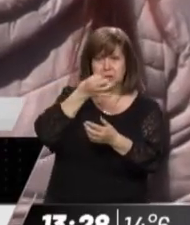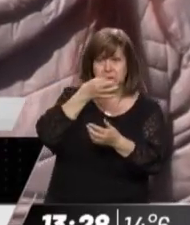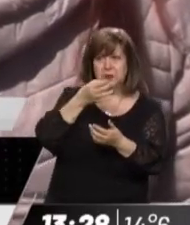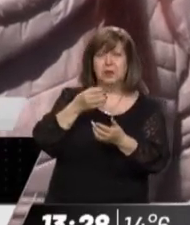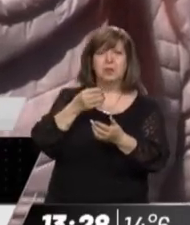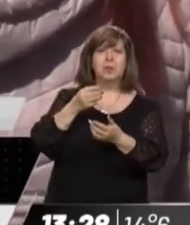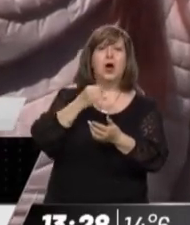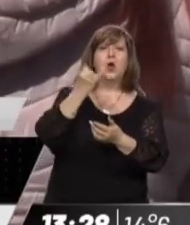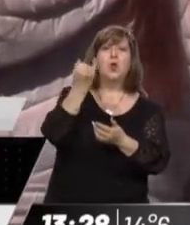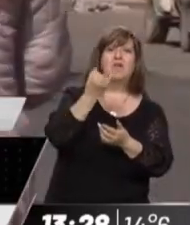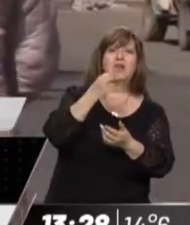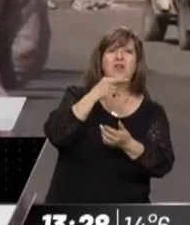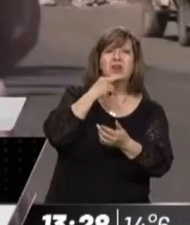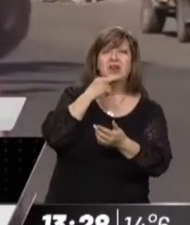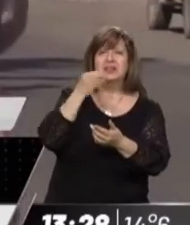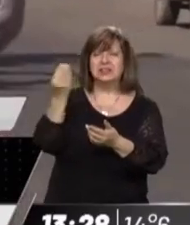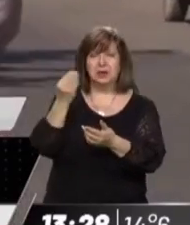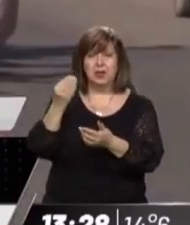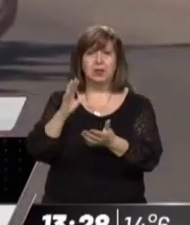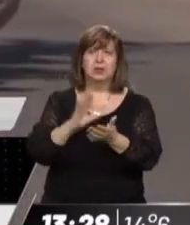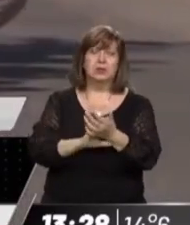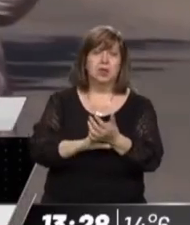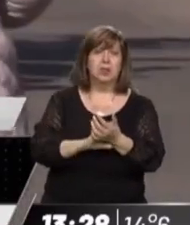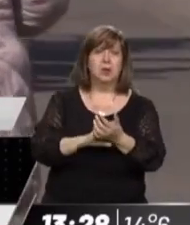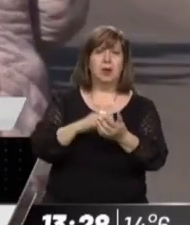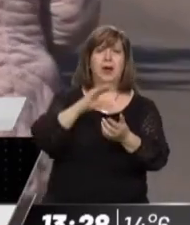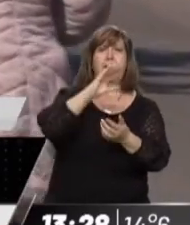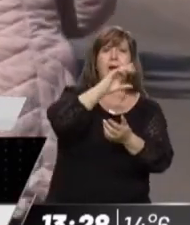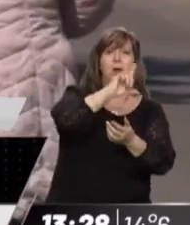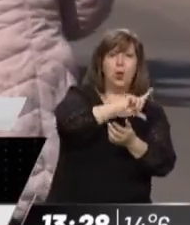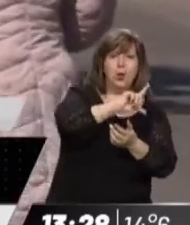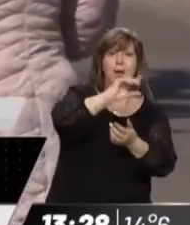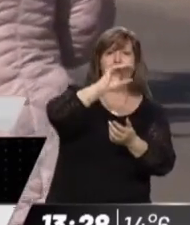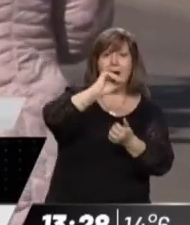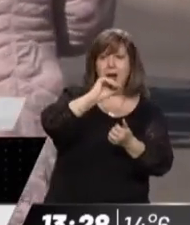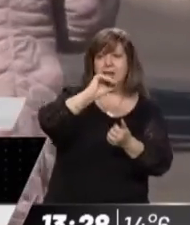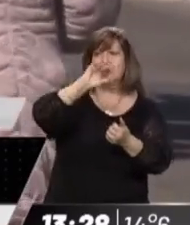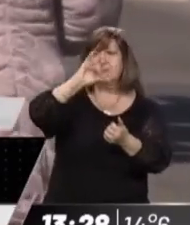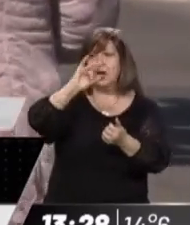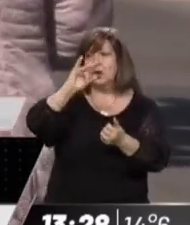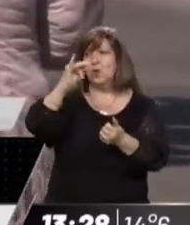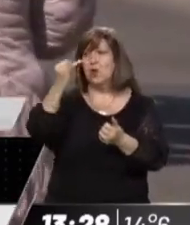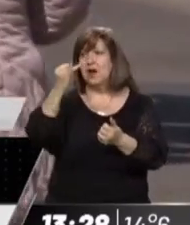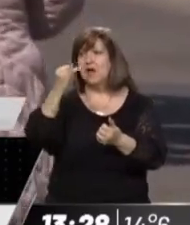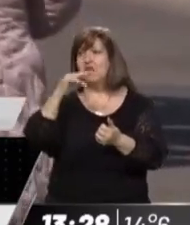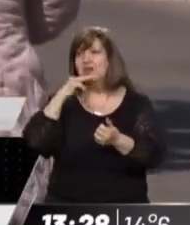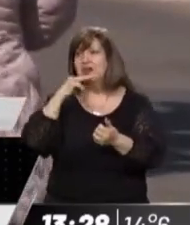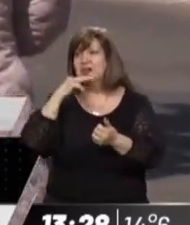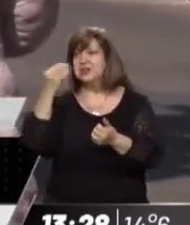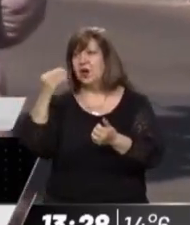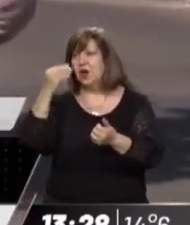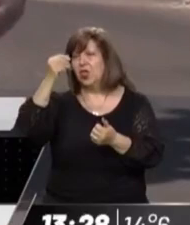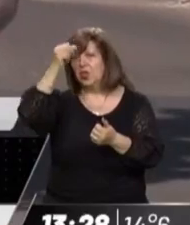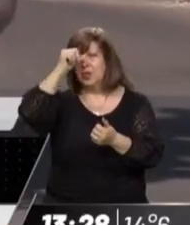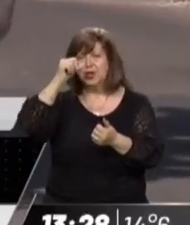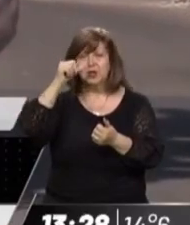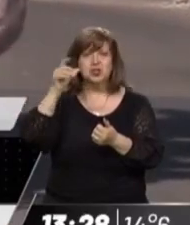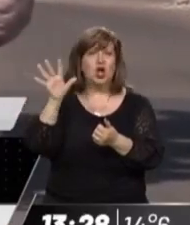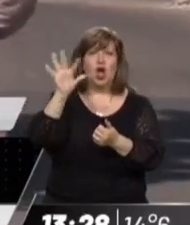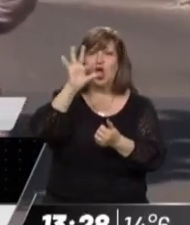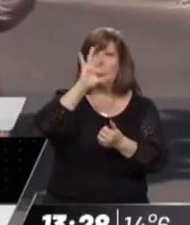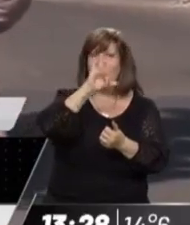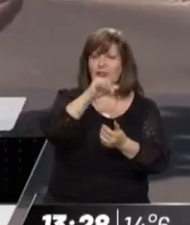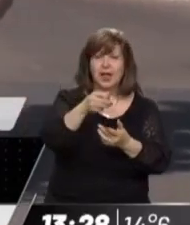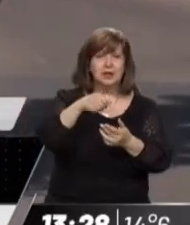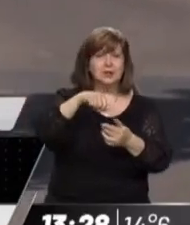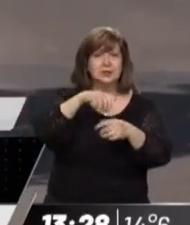día que llegué a consumir de lunes a lunes. ¿15 años consumiendo? 15 años consumiendo hasta el día,